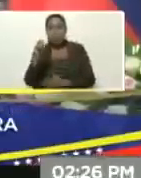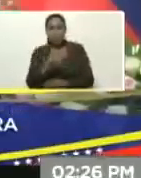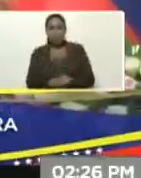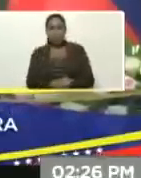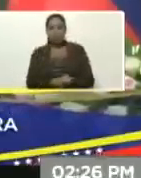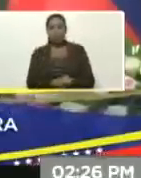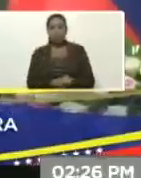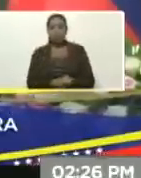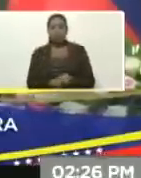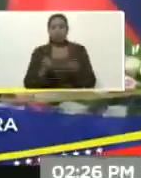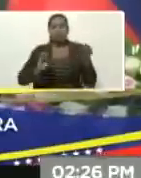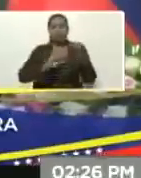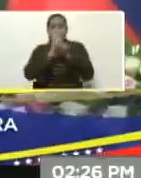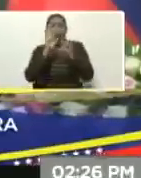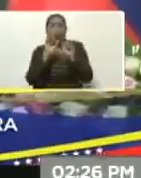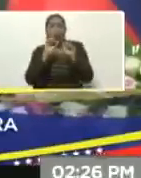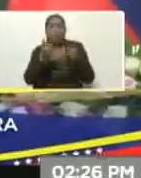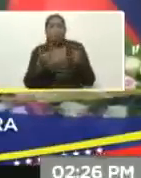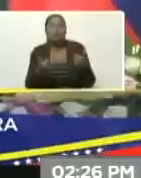2020, le llegó la pandemia.